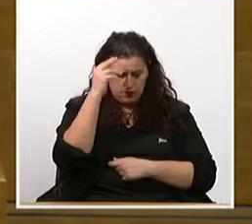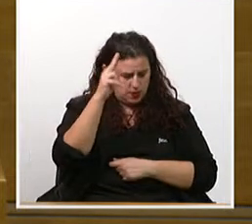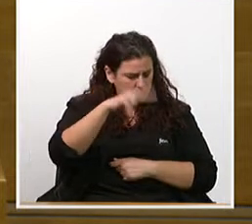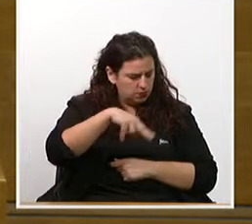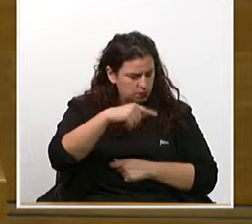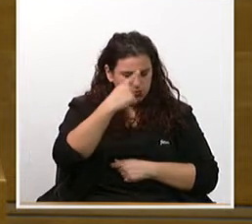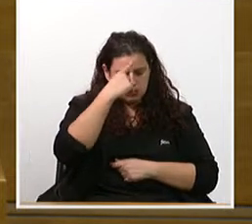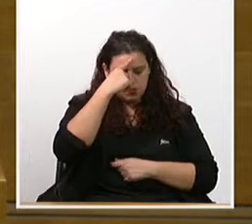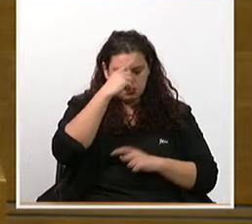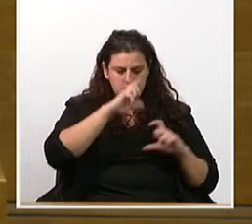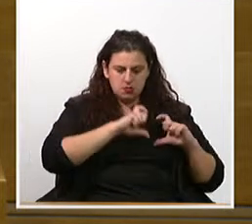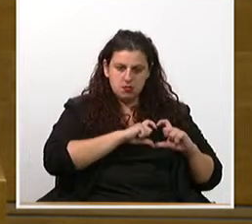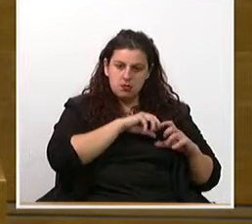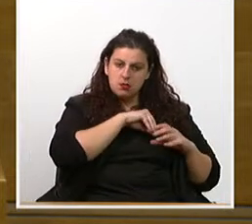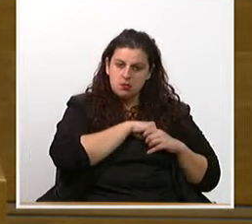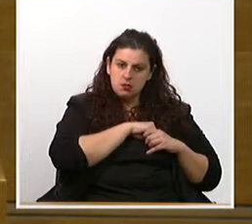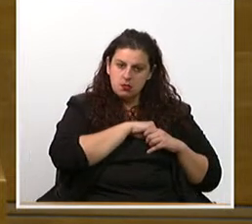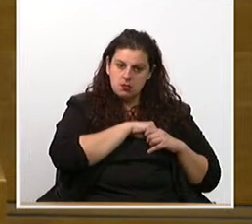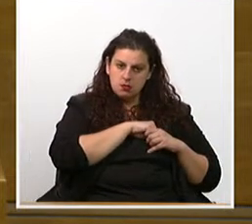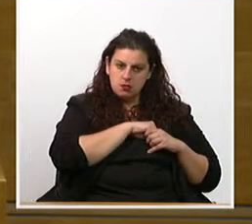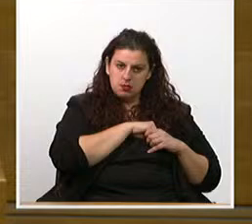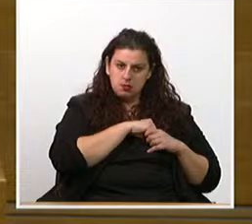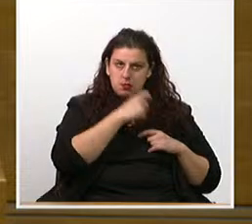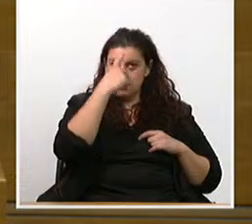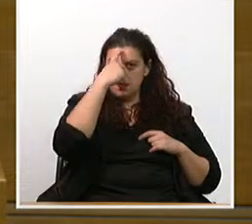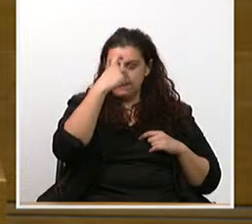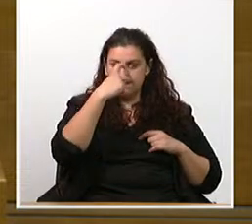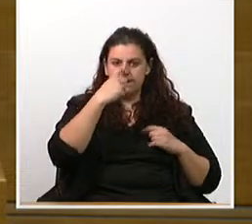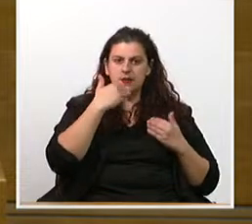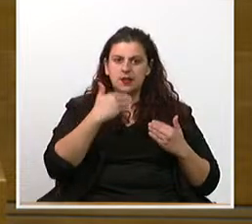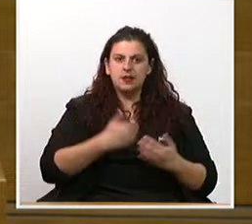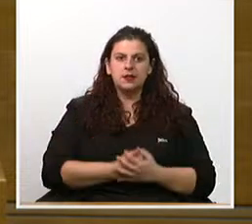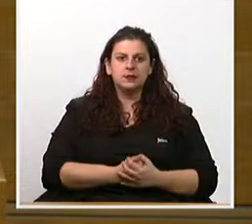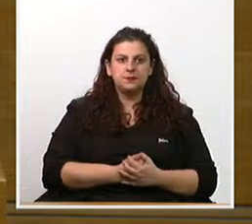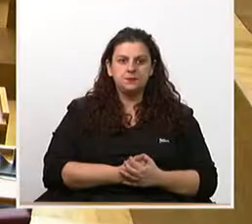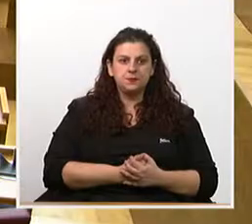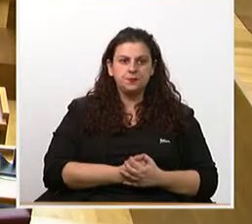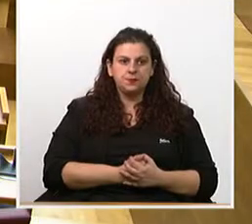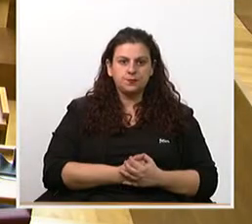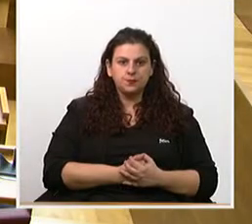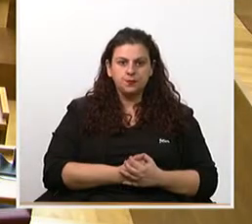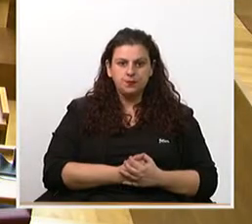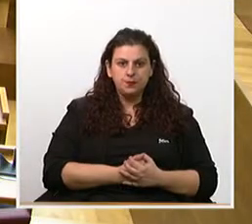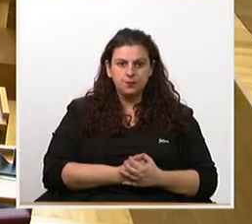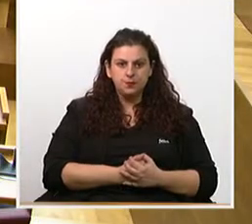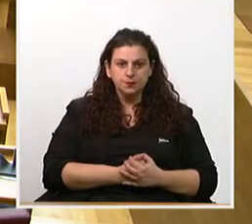llevaremos en nuestro corazón y en nuestro recuerdo Muchas gracias muchas